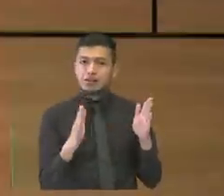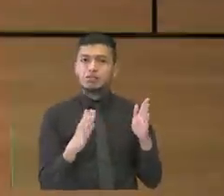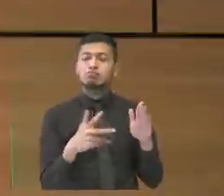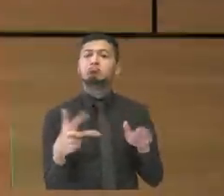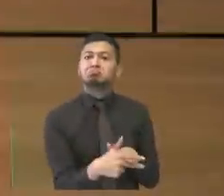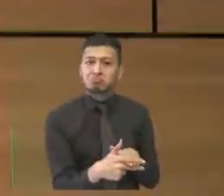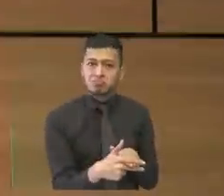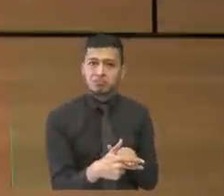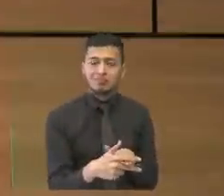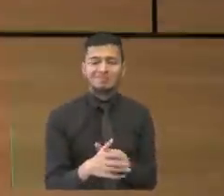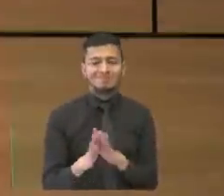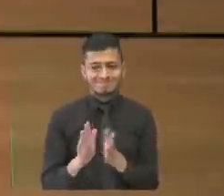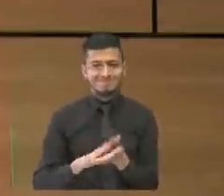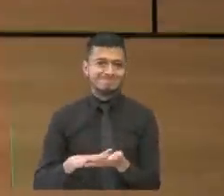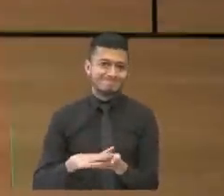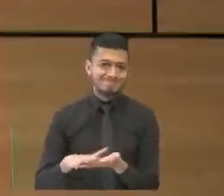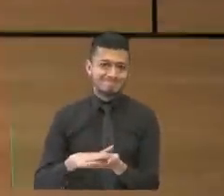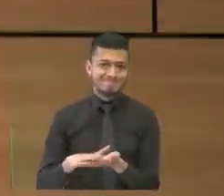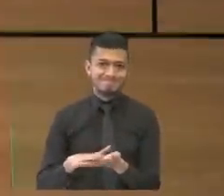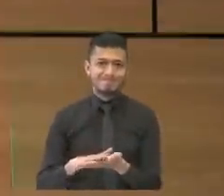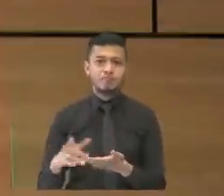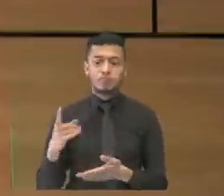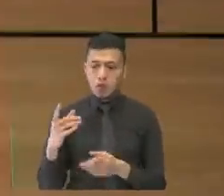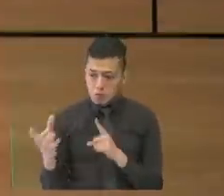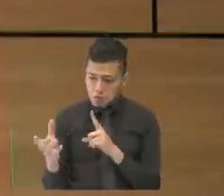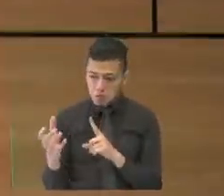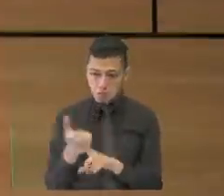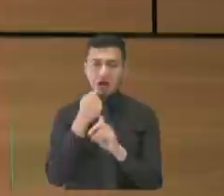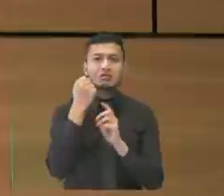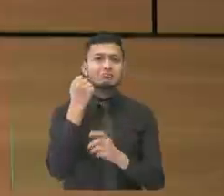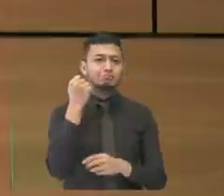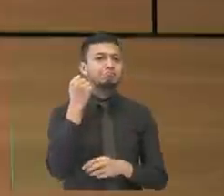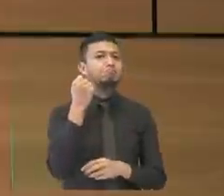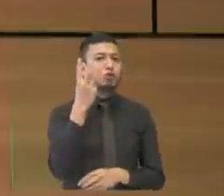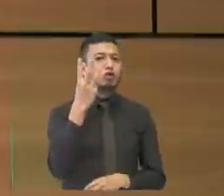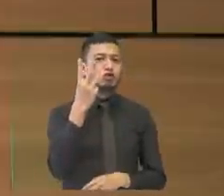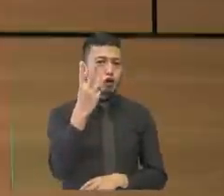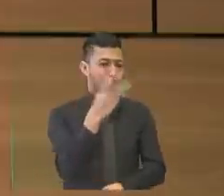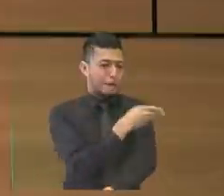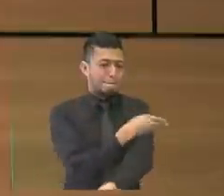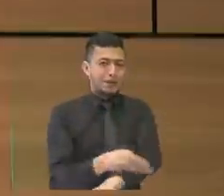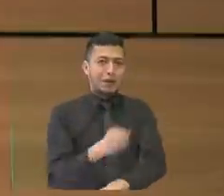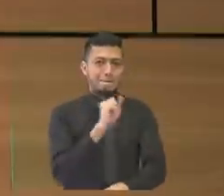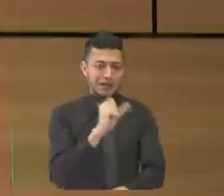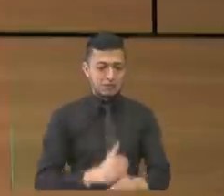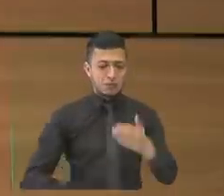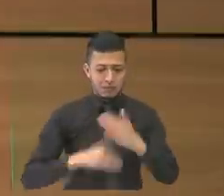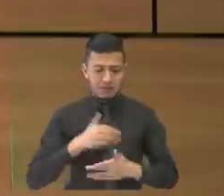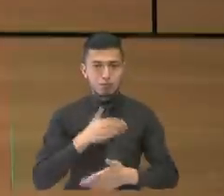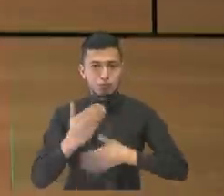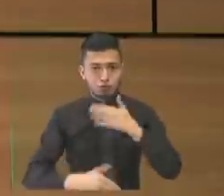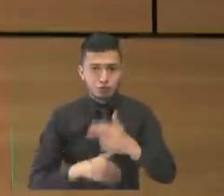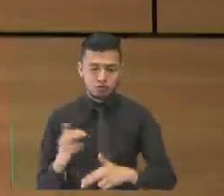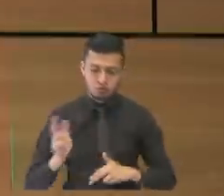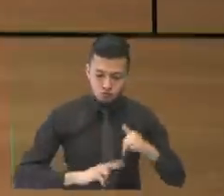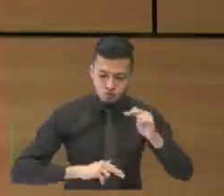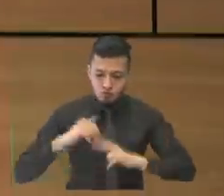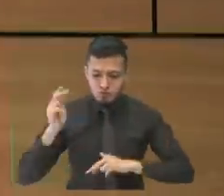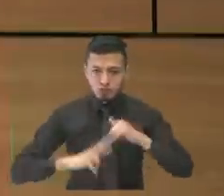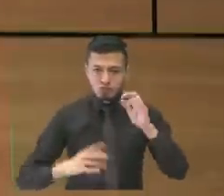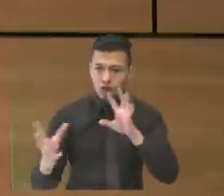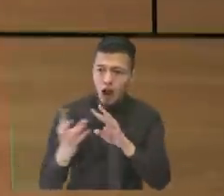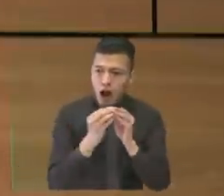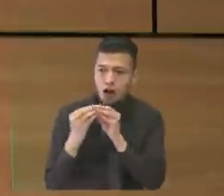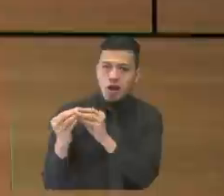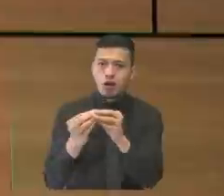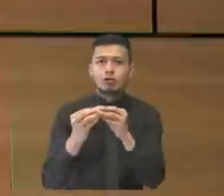juez. Recuperamos los 2 billones de pesos e iniciamos el proceso de cocreación con la ciudadanía.